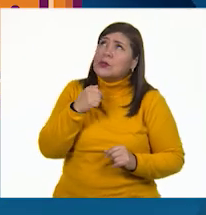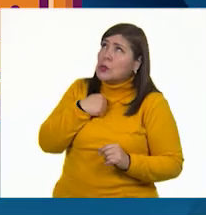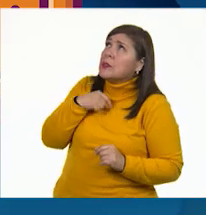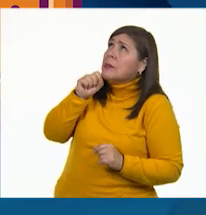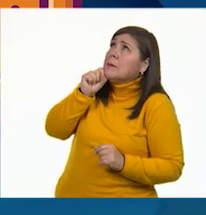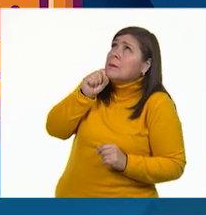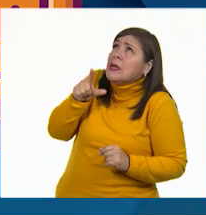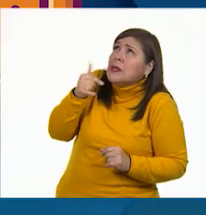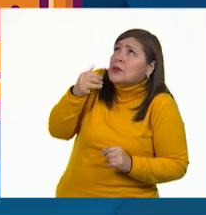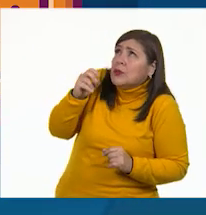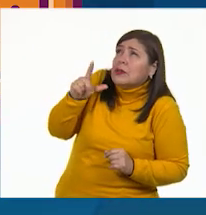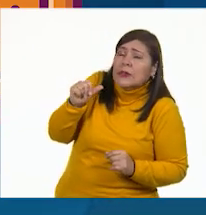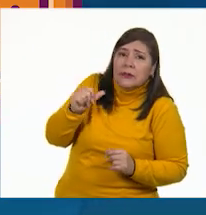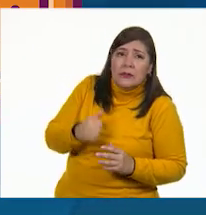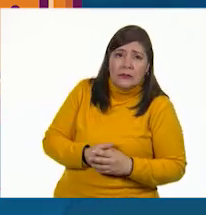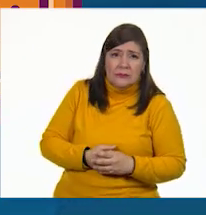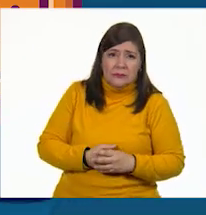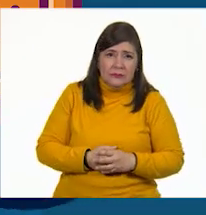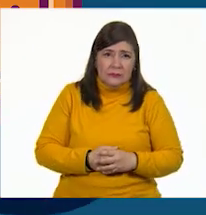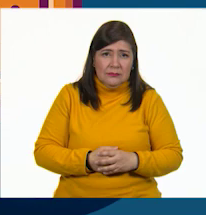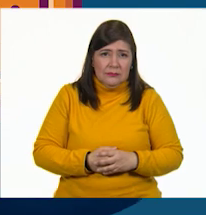Yola.